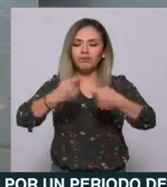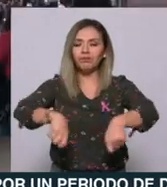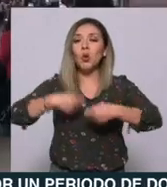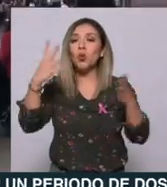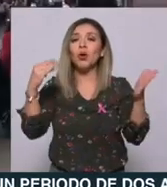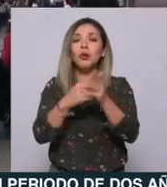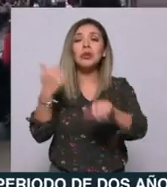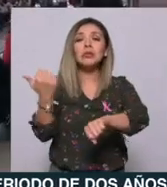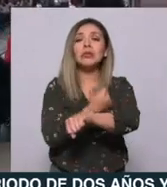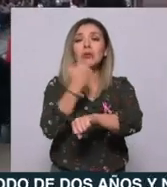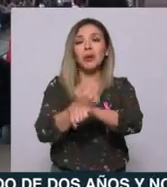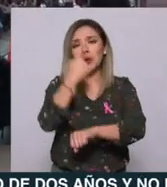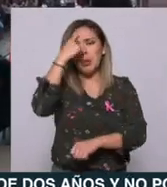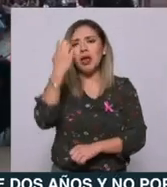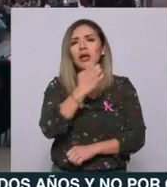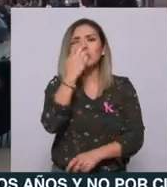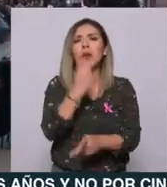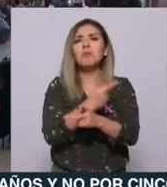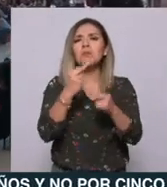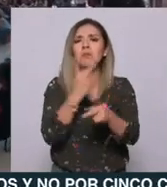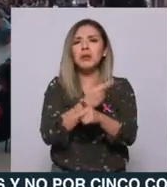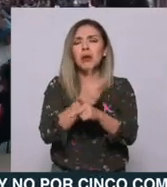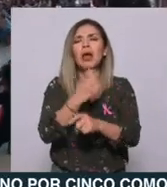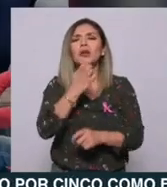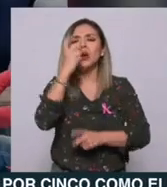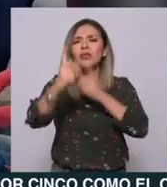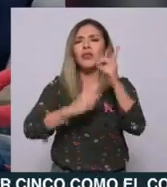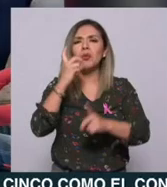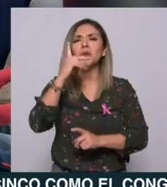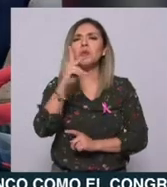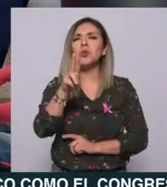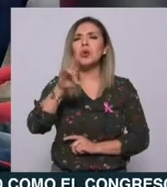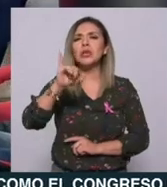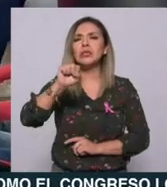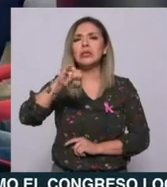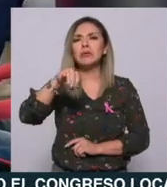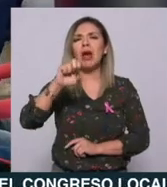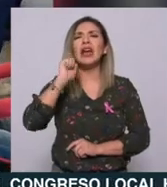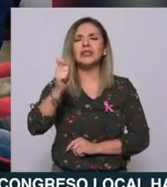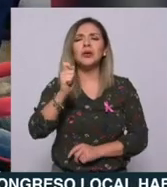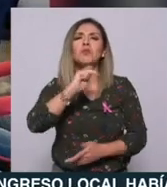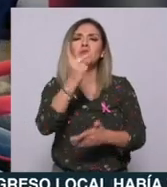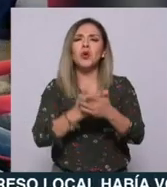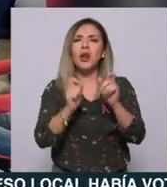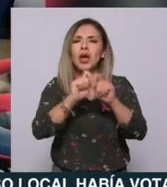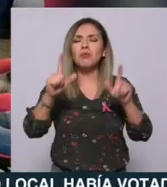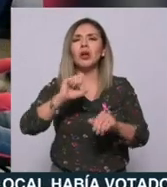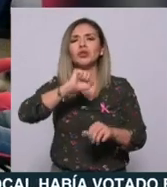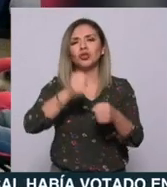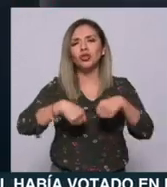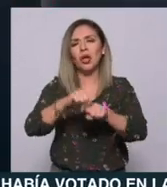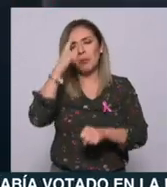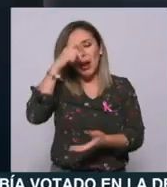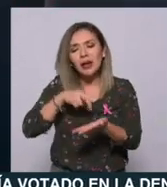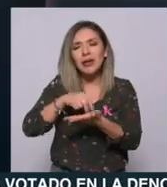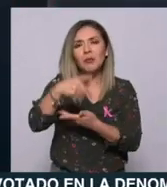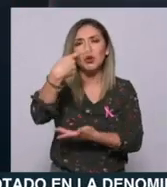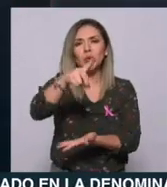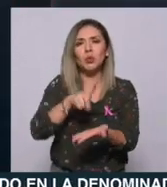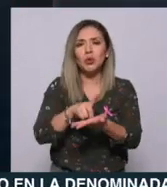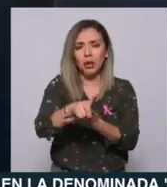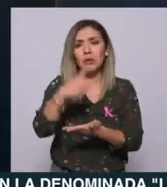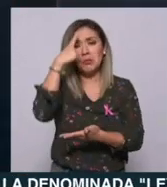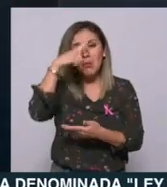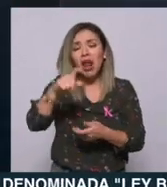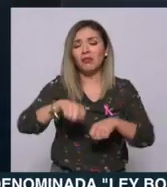y niños de 9 primarias en el Deportivo La Purísima, en el marco del programa social Caminando por tus Derechos, que dará